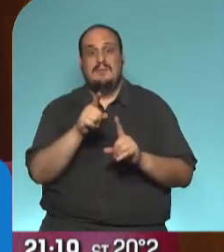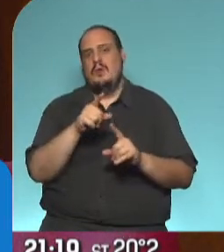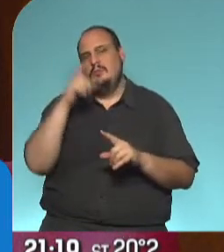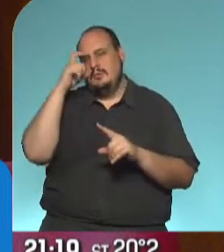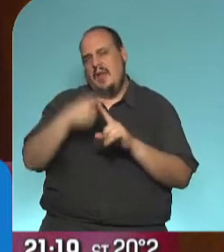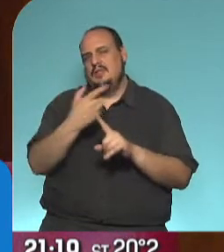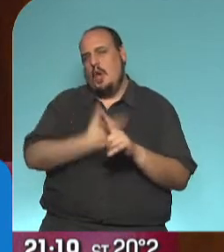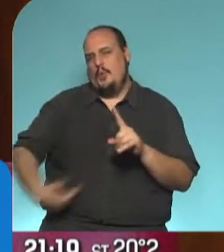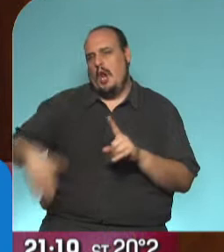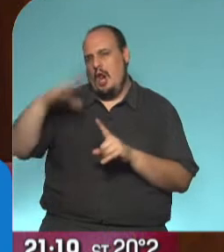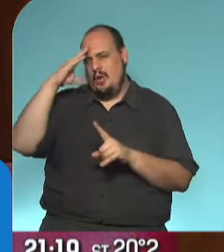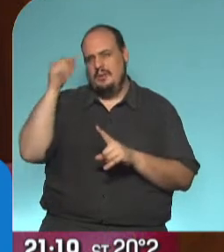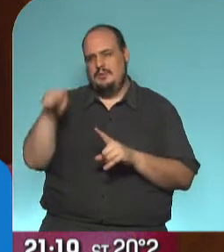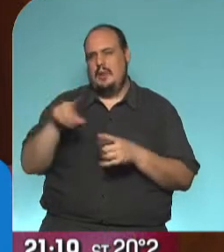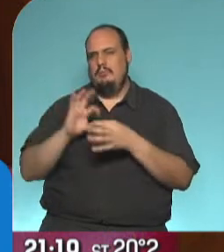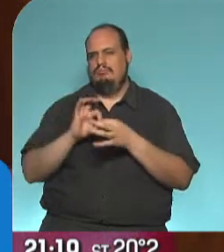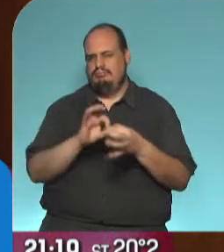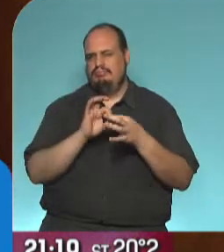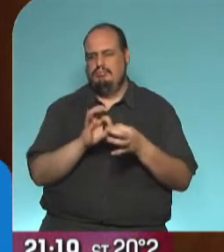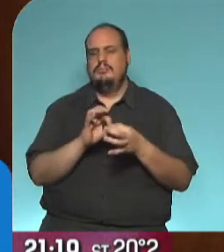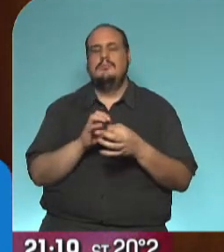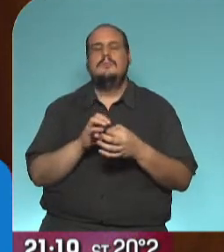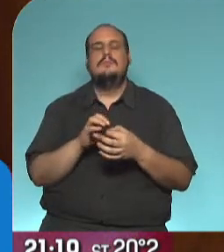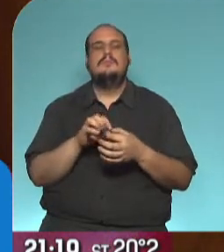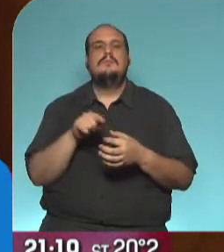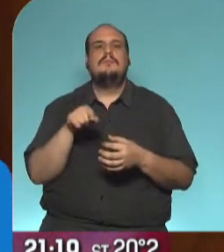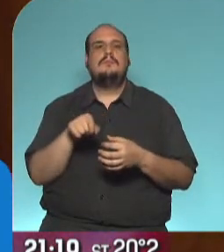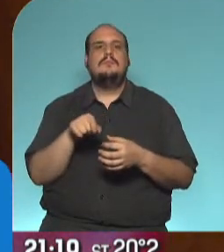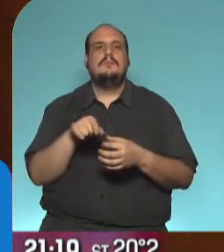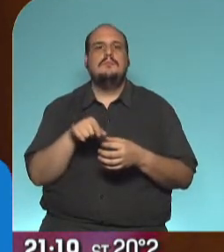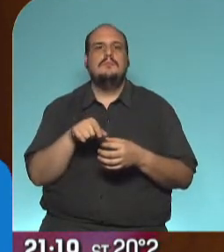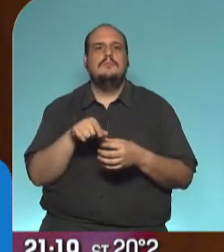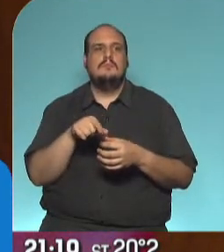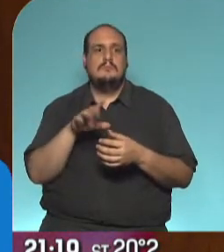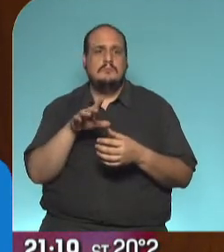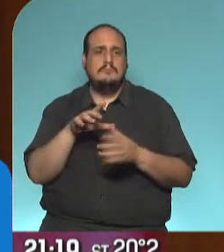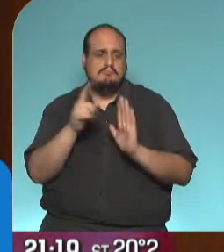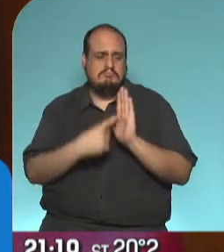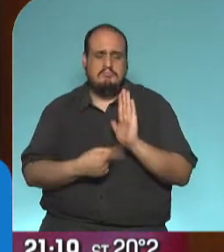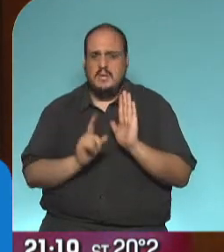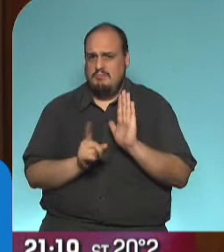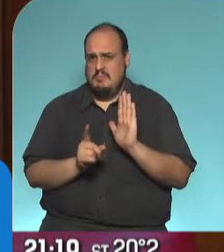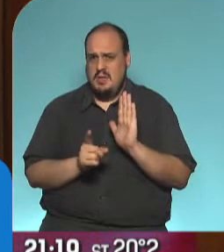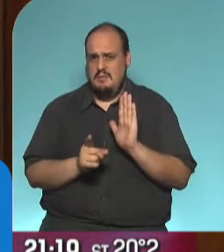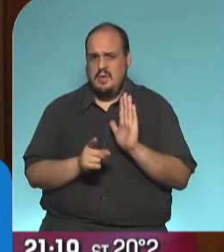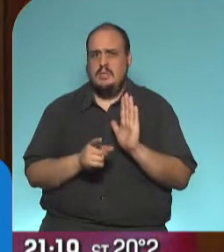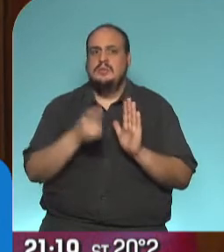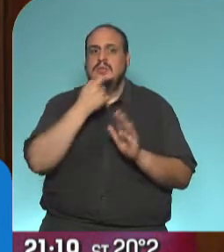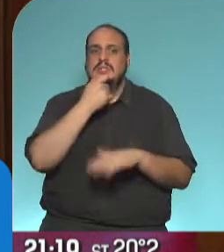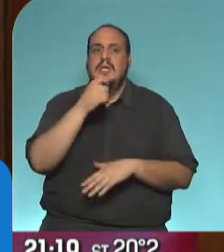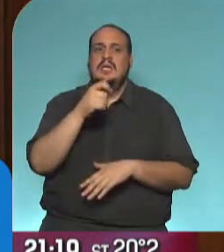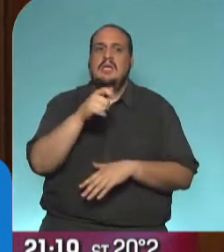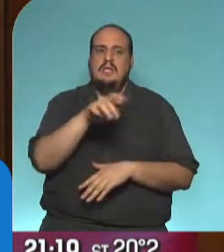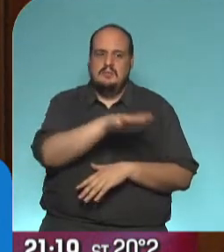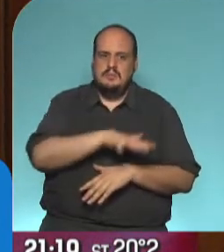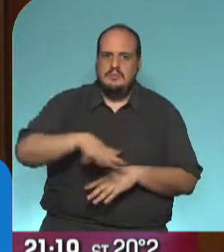la doctora Cristina Fernández de Kirchner. Y en eso las líneas siguen siendo las mismas, ¿no? Lotes con servicios,